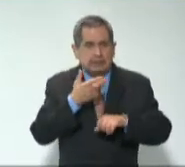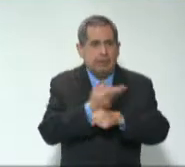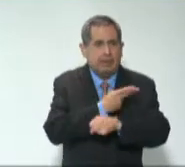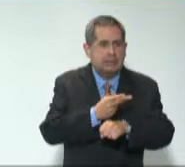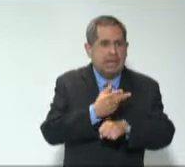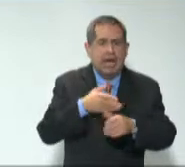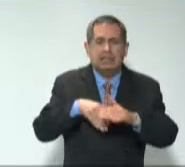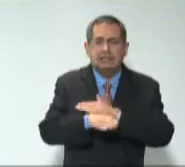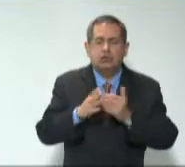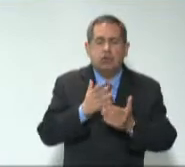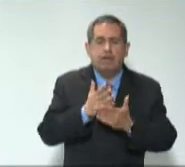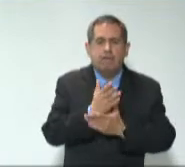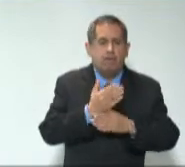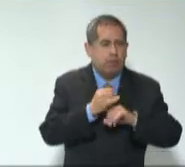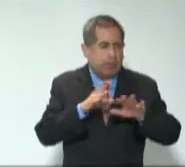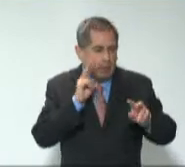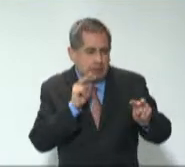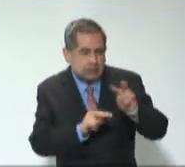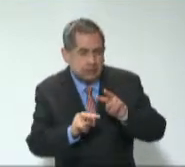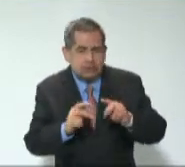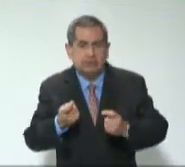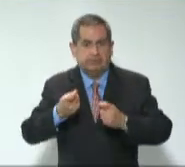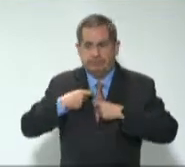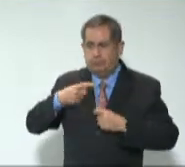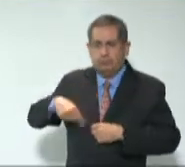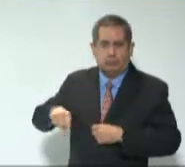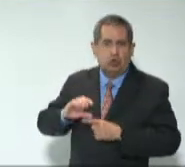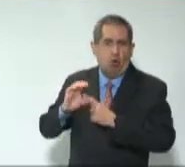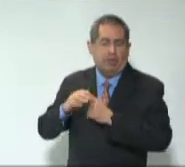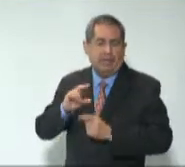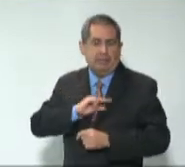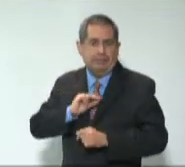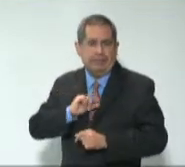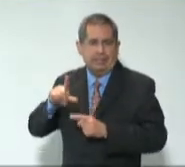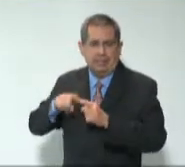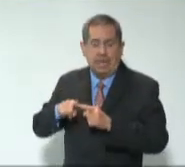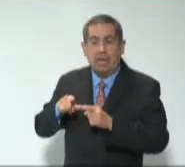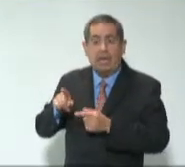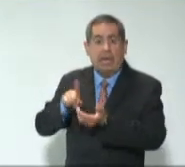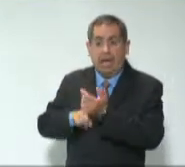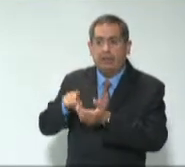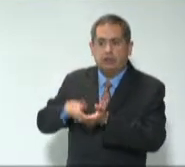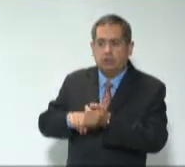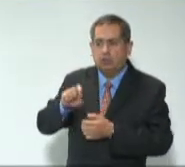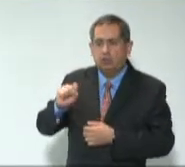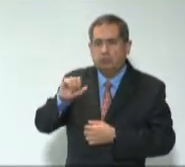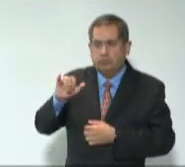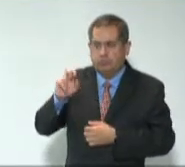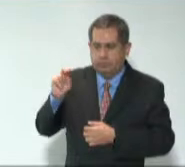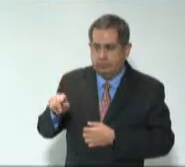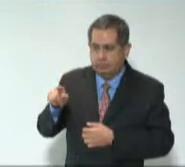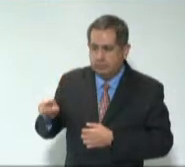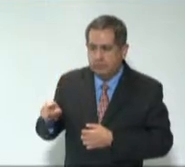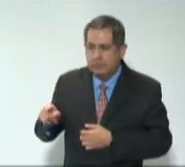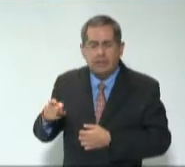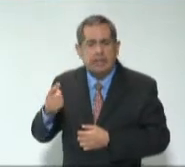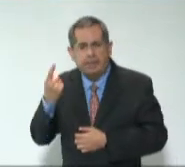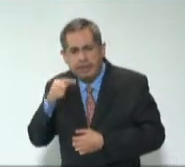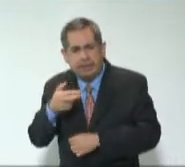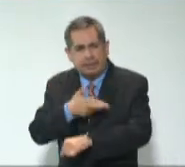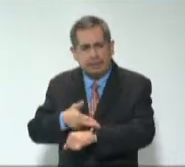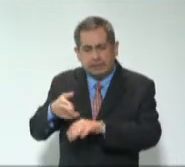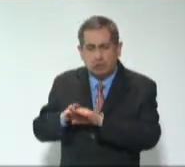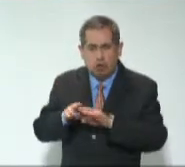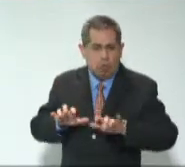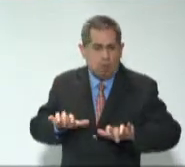información que conoce el comité especializado de los ministros de la suprema corte de justicia con la tramitación